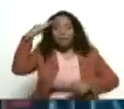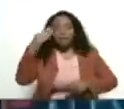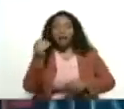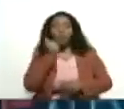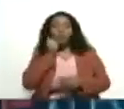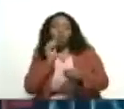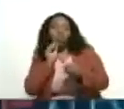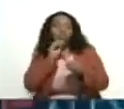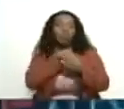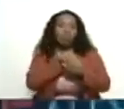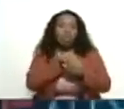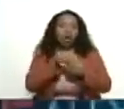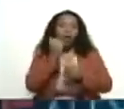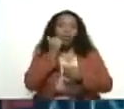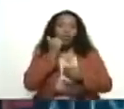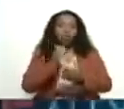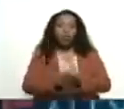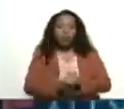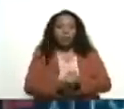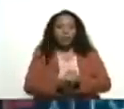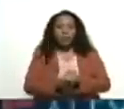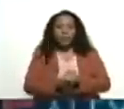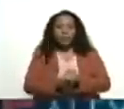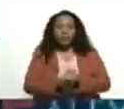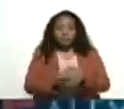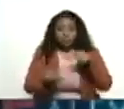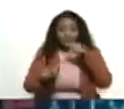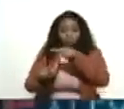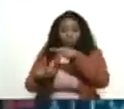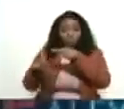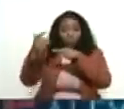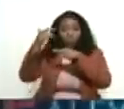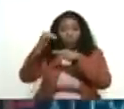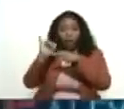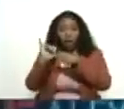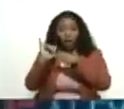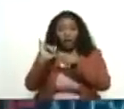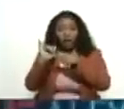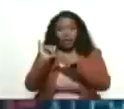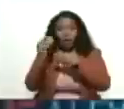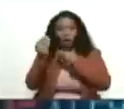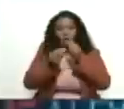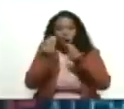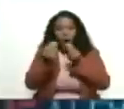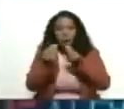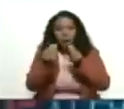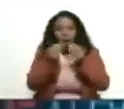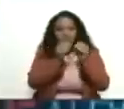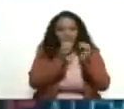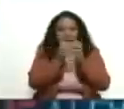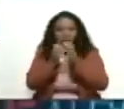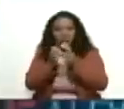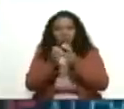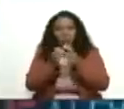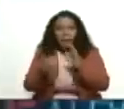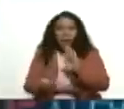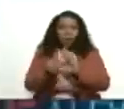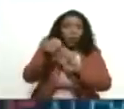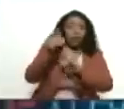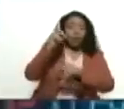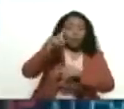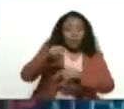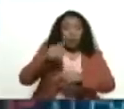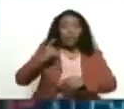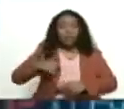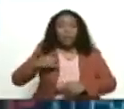con mercenarios. Ahí está la razón de la hazaña contra Alex Saab. Porque Alex